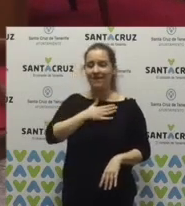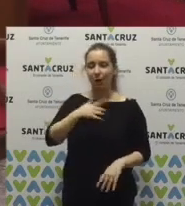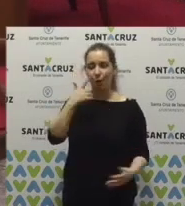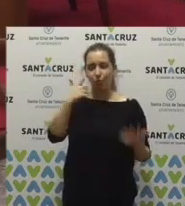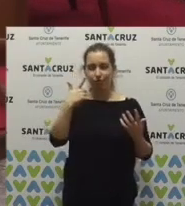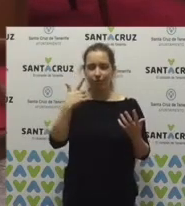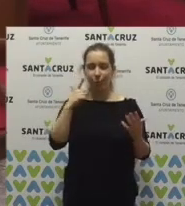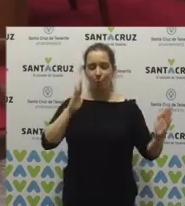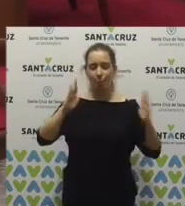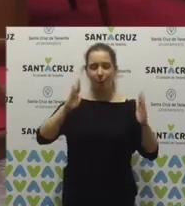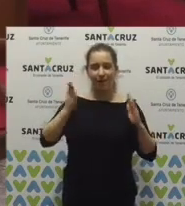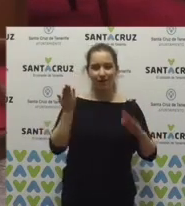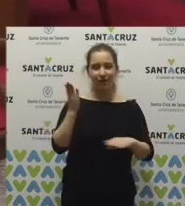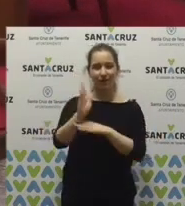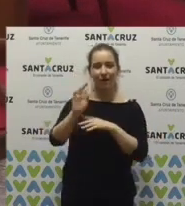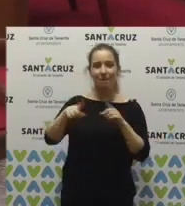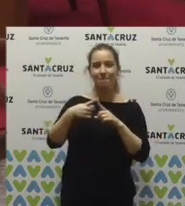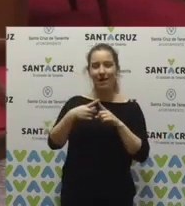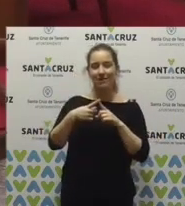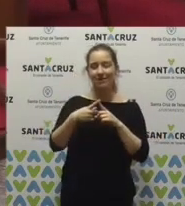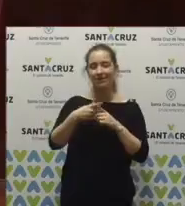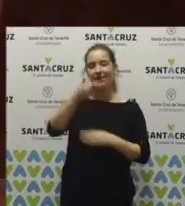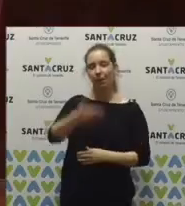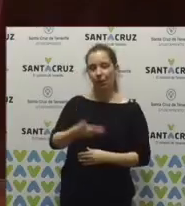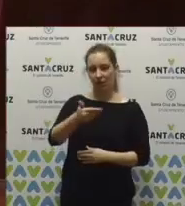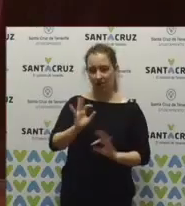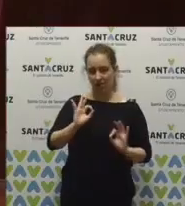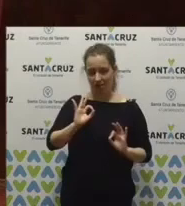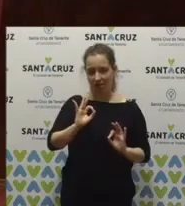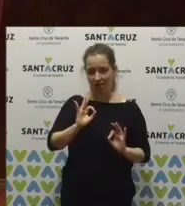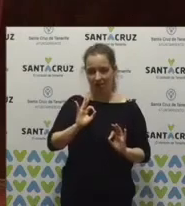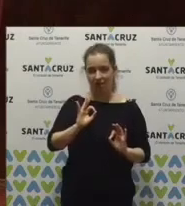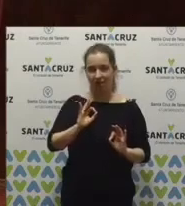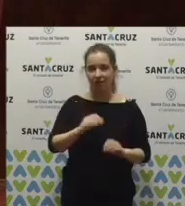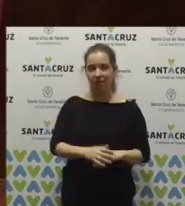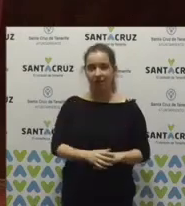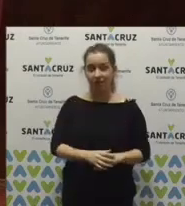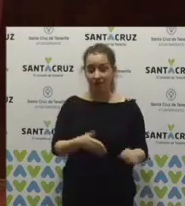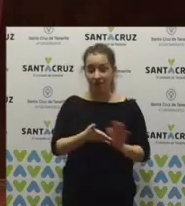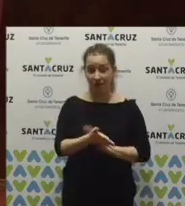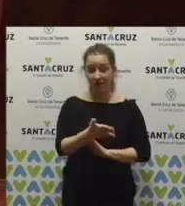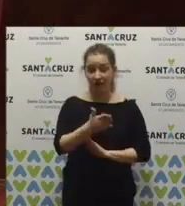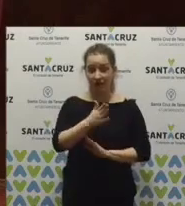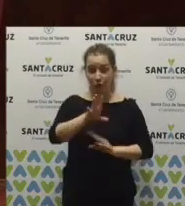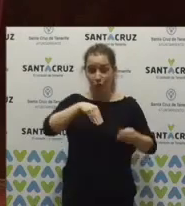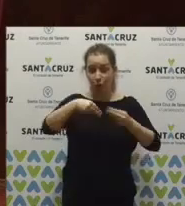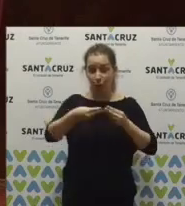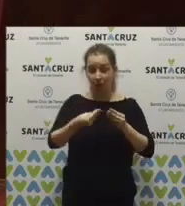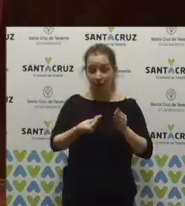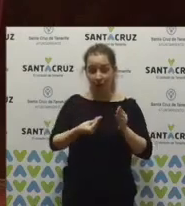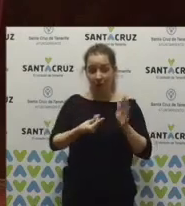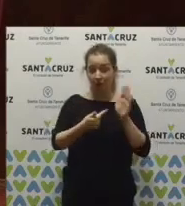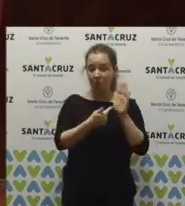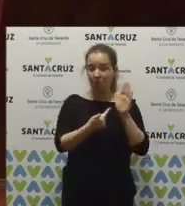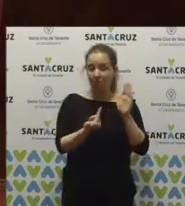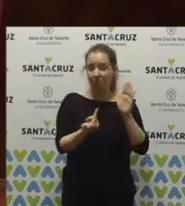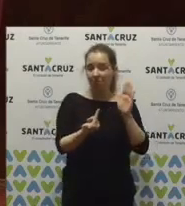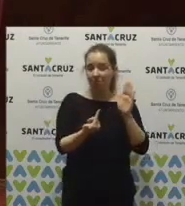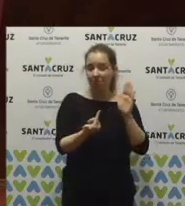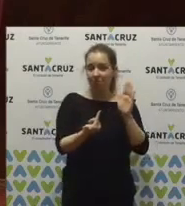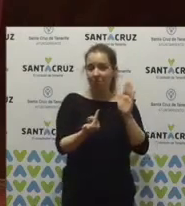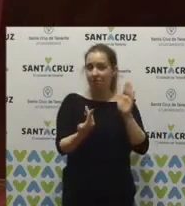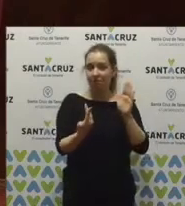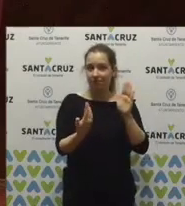documento este no es cualquier documento es un documento que nos va a marcar unas líneas de actuación a medio corto